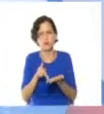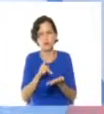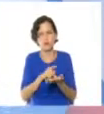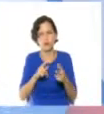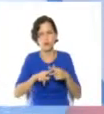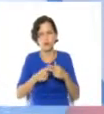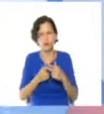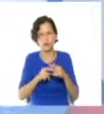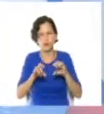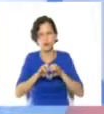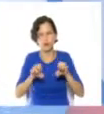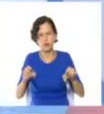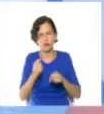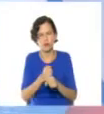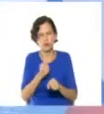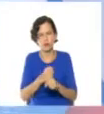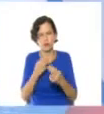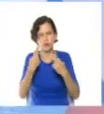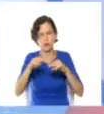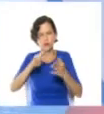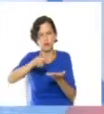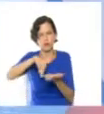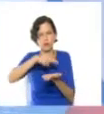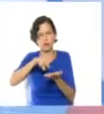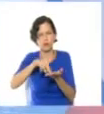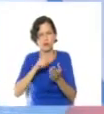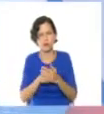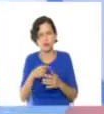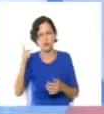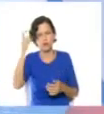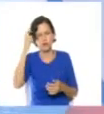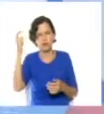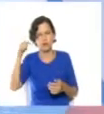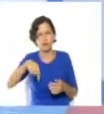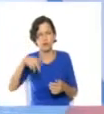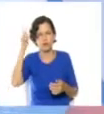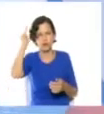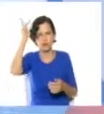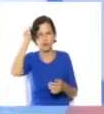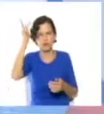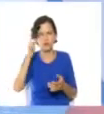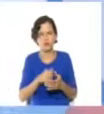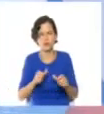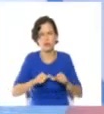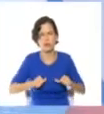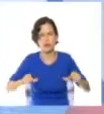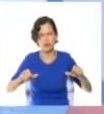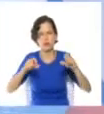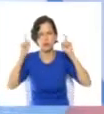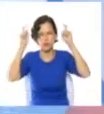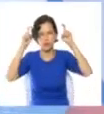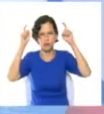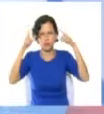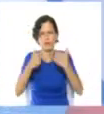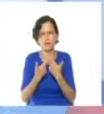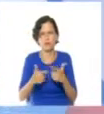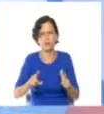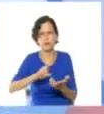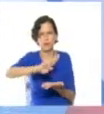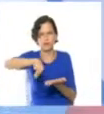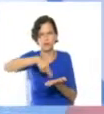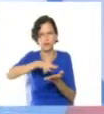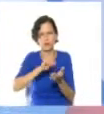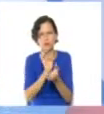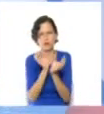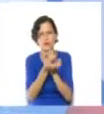de los talleres de educación laboral a nivel nacional. El día de hoy, los profesores del área de formación para la soberanía nacional y geografía,